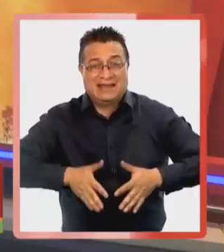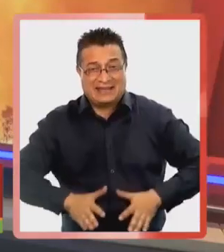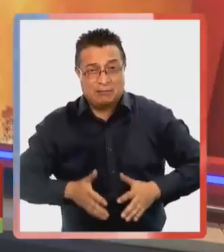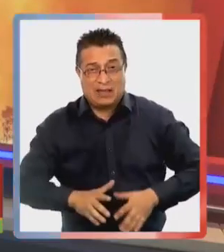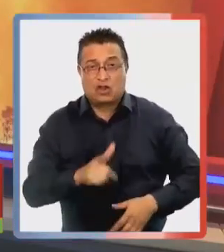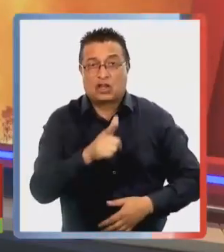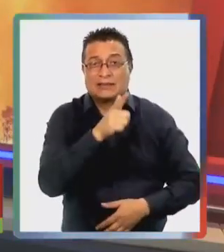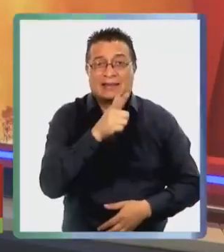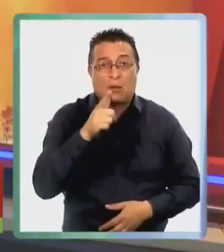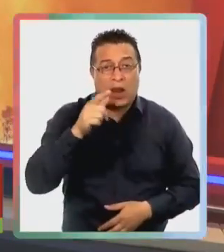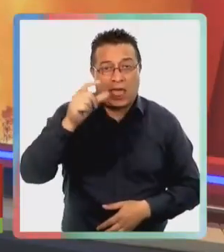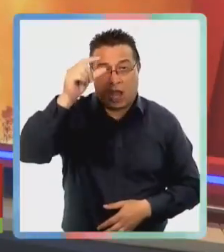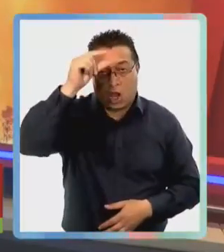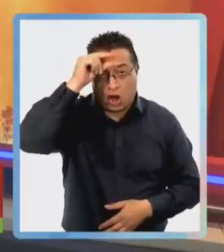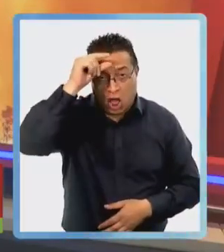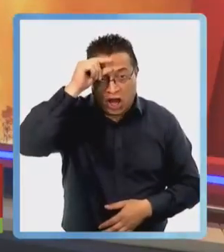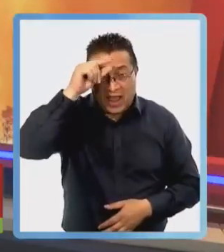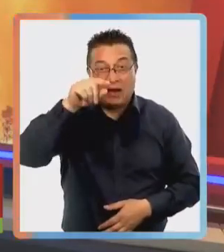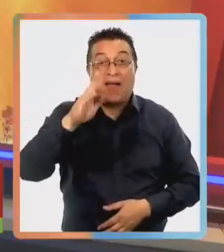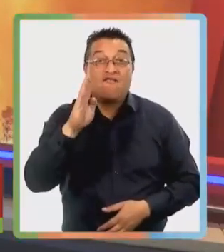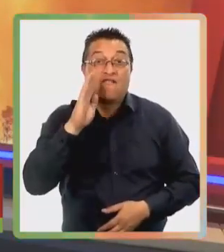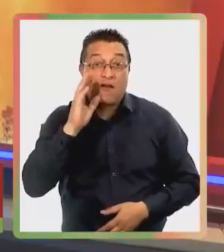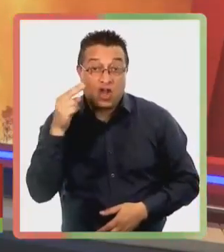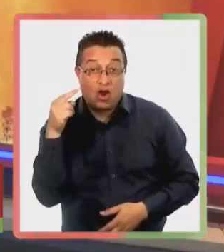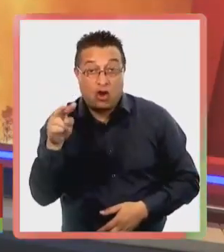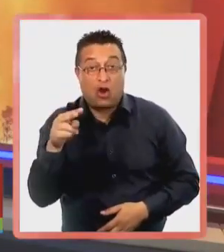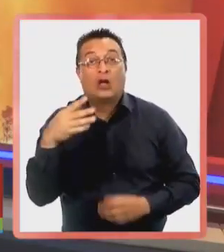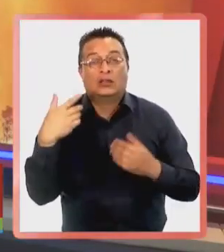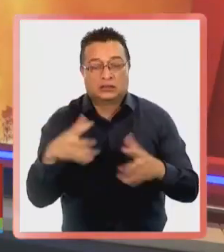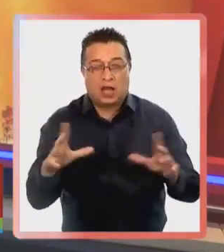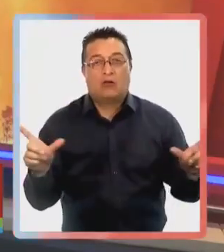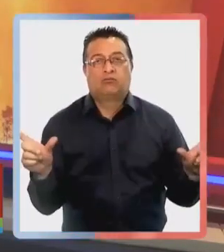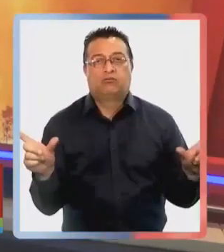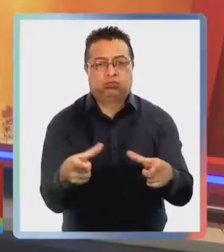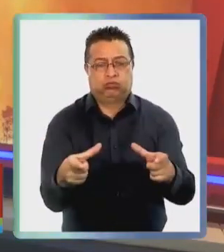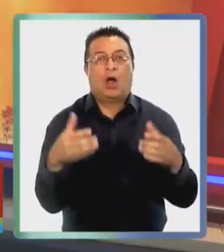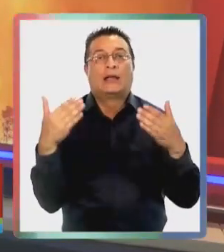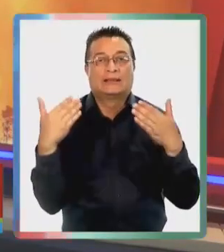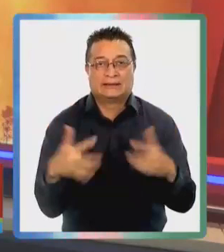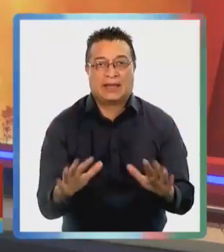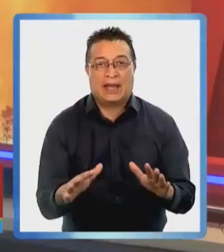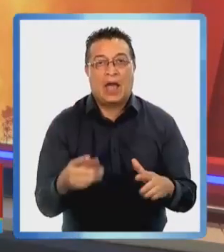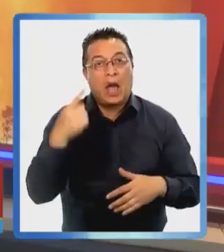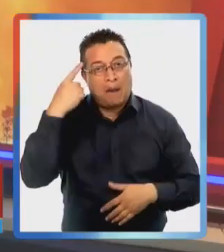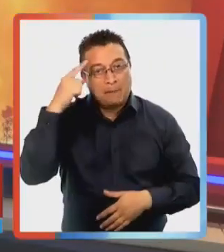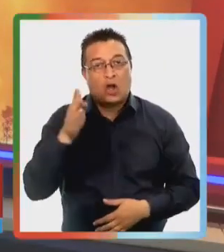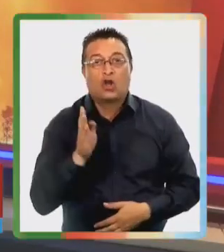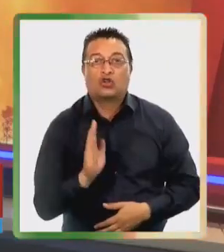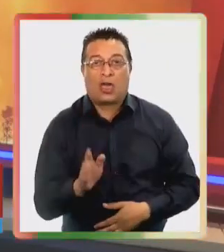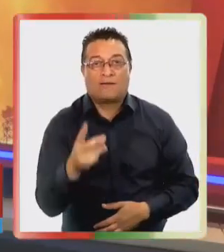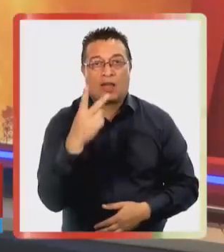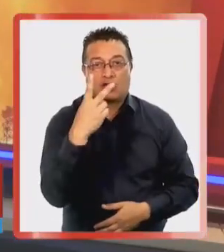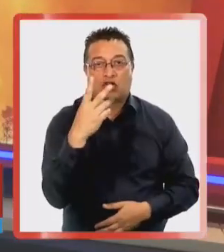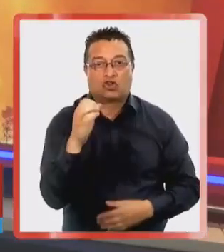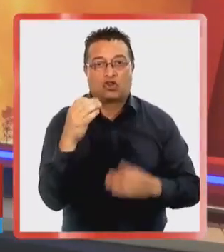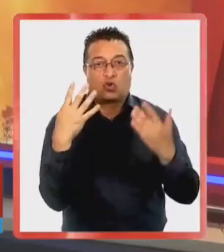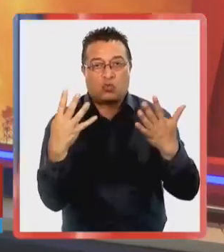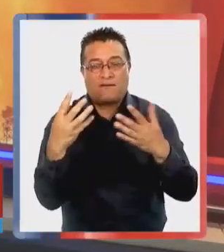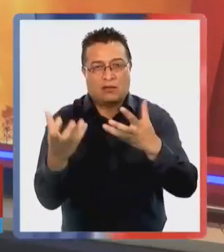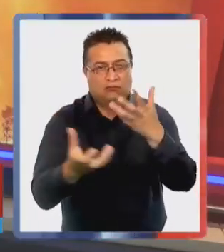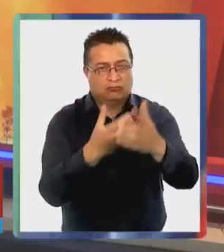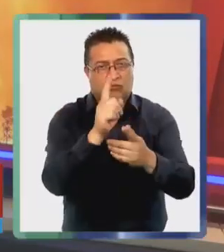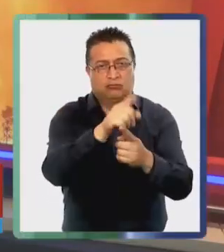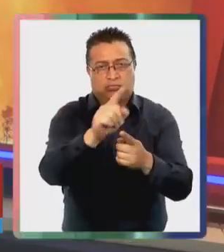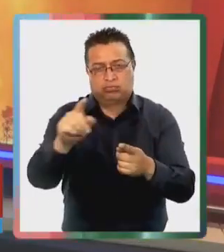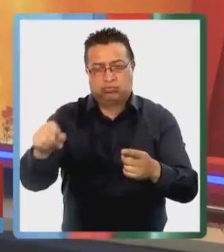declarado como contenido. Pero todavía hay 209 focos en el país y 18 están en combate desde Ñuble a Los Ríos,